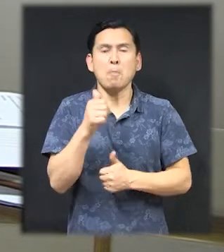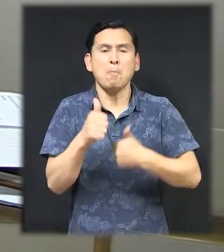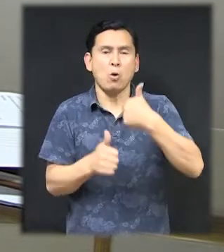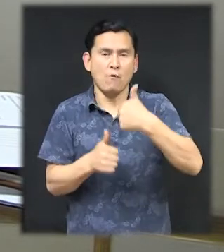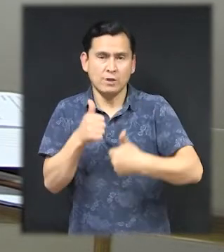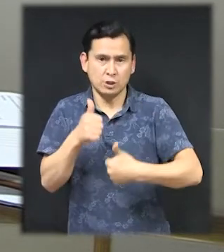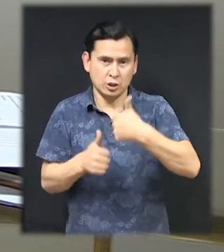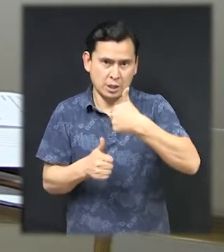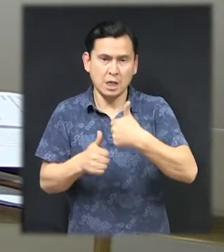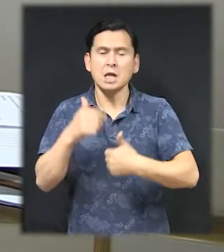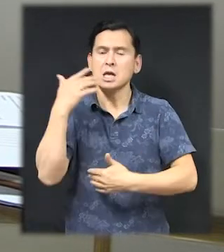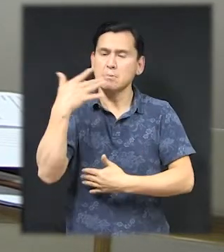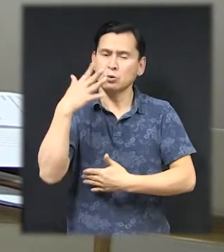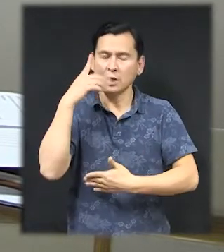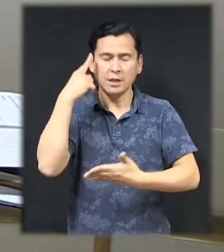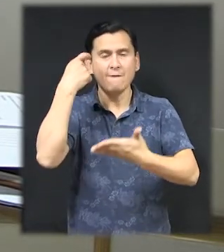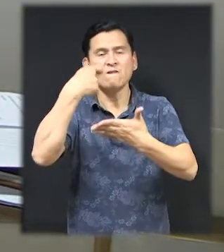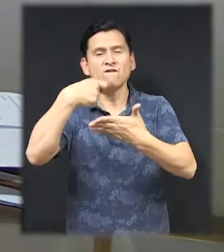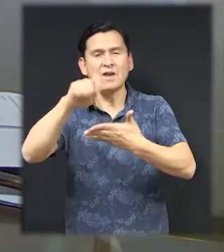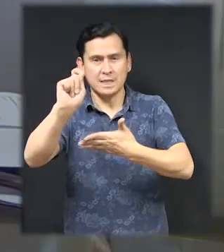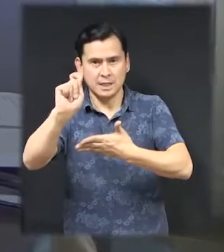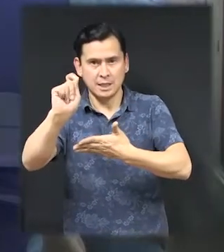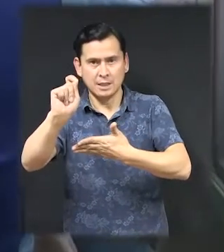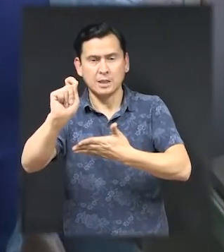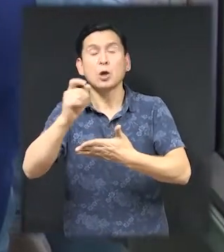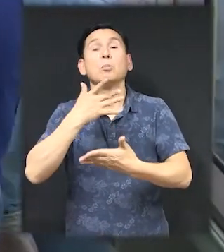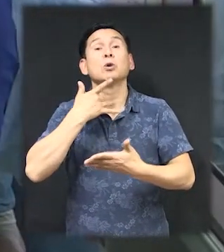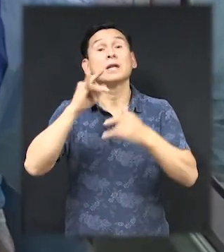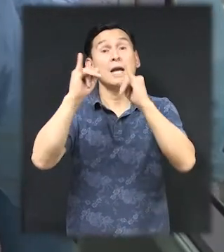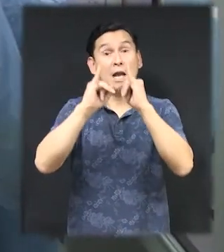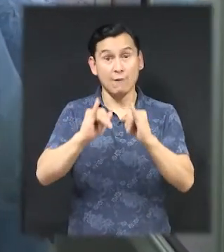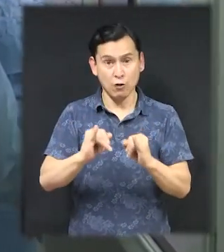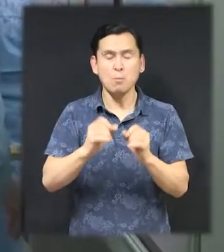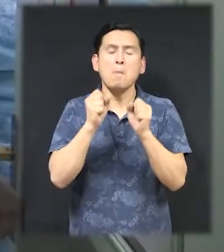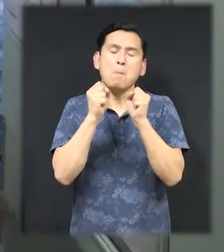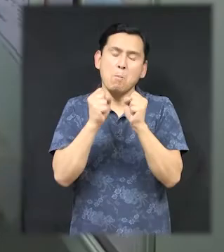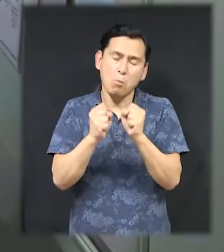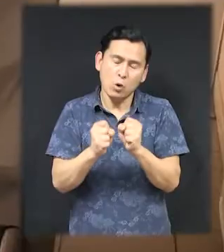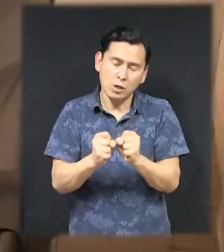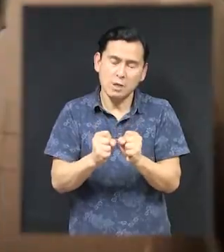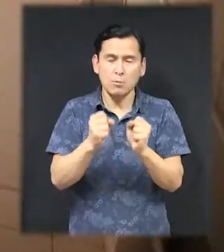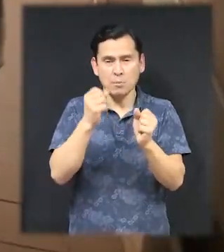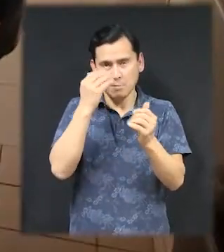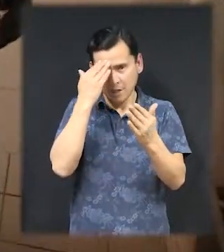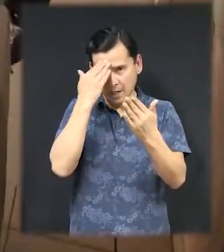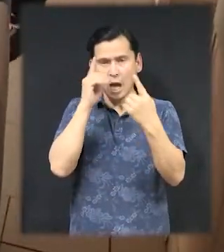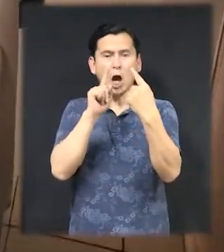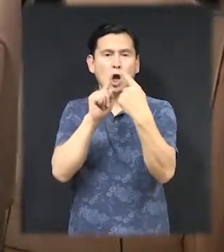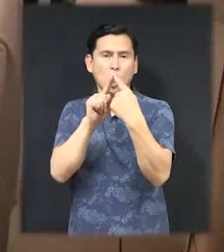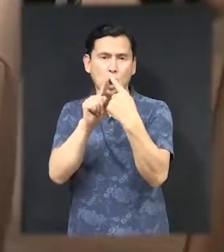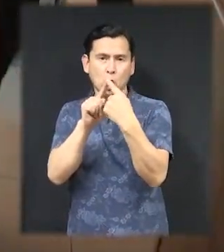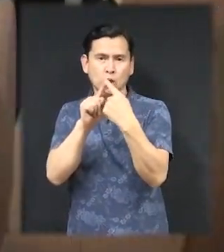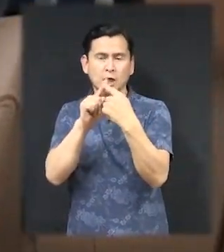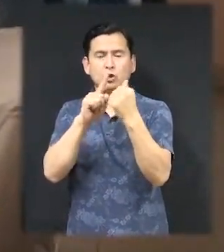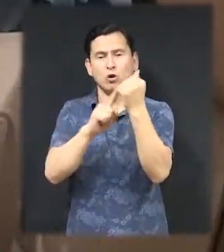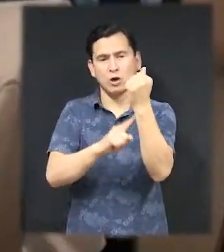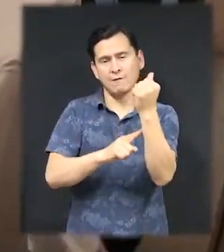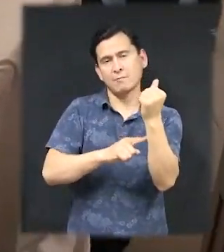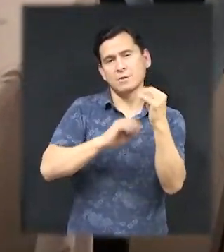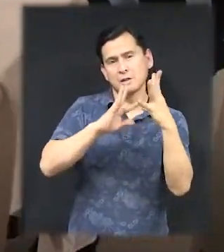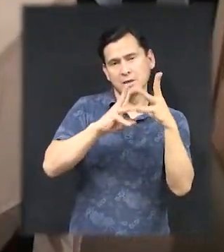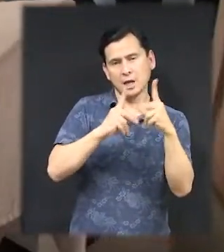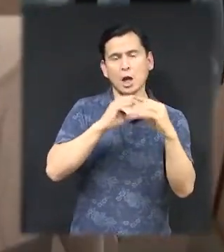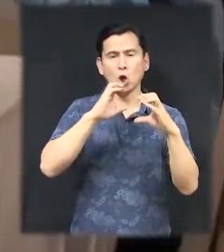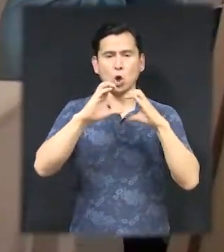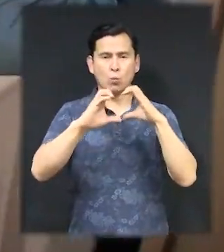del 2020. Luego, y como consecuencia de ello, el prepararnos como establecimientos para poder enfrentar